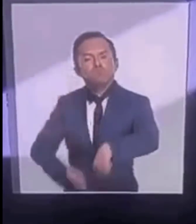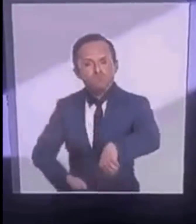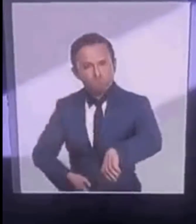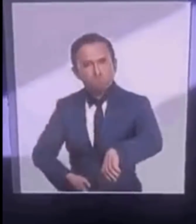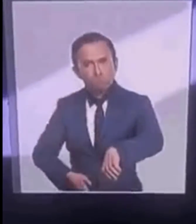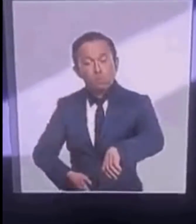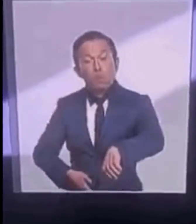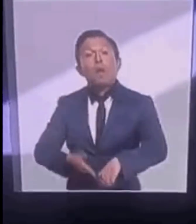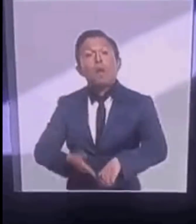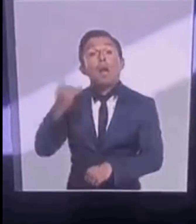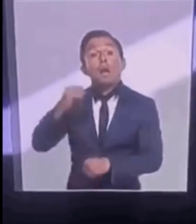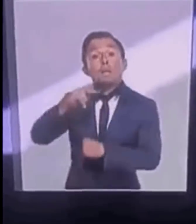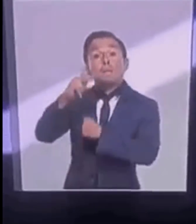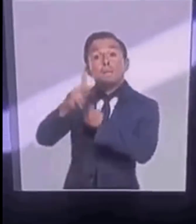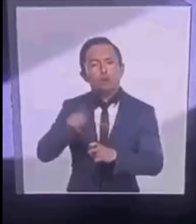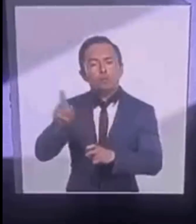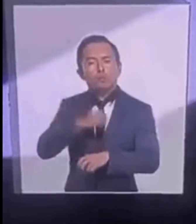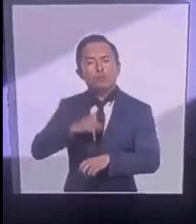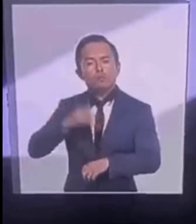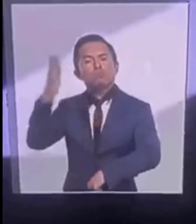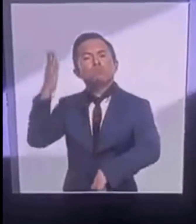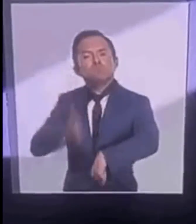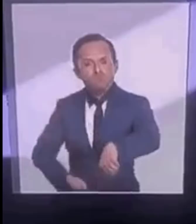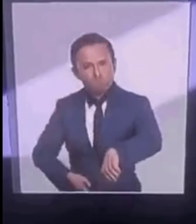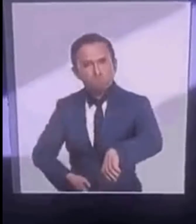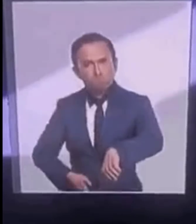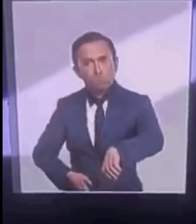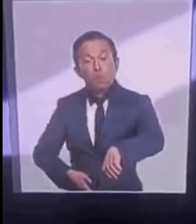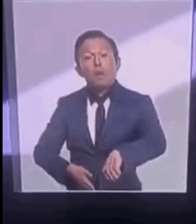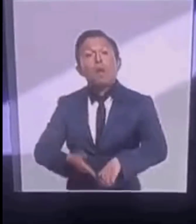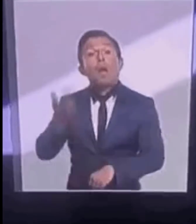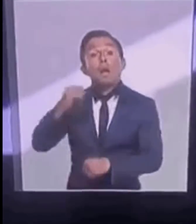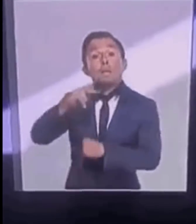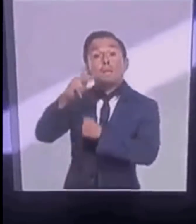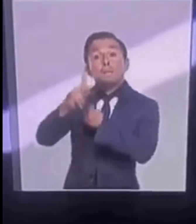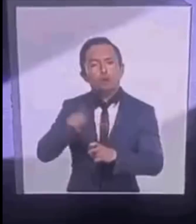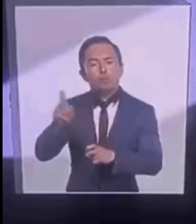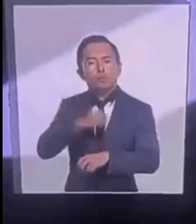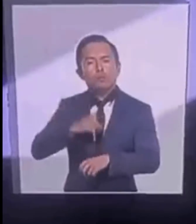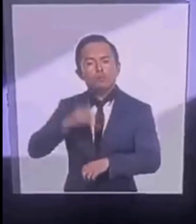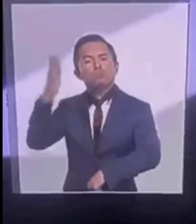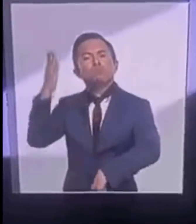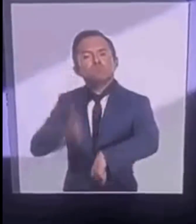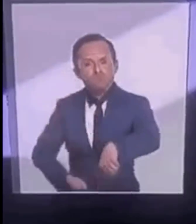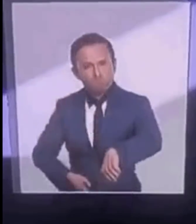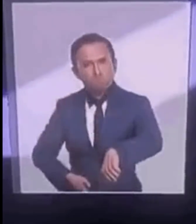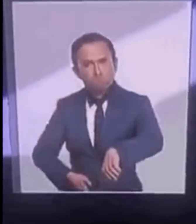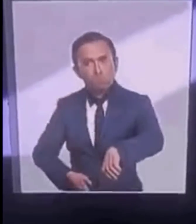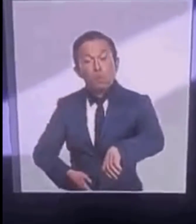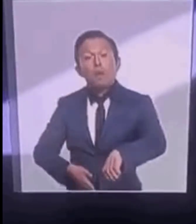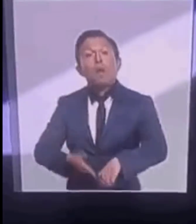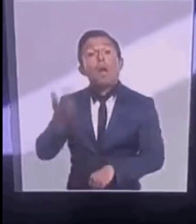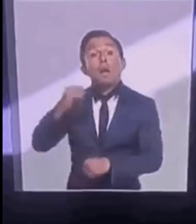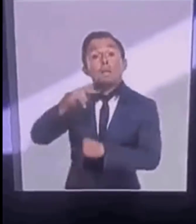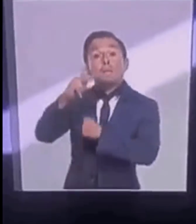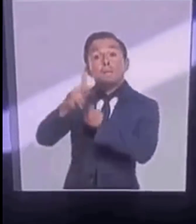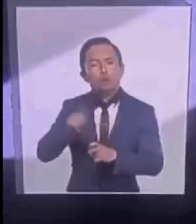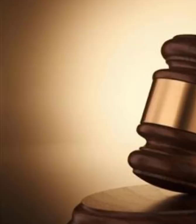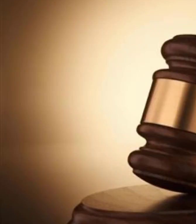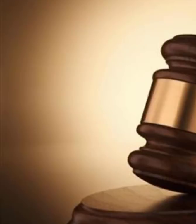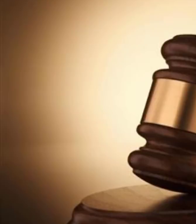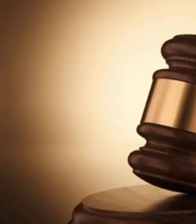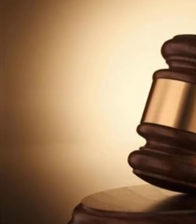este tipo de leyes de forma literal son aquellos que se someten a las enseñanzas del profeta